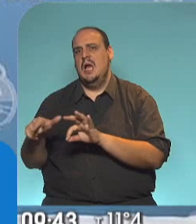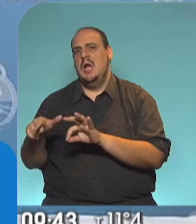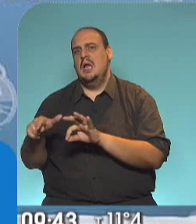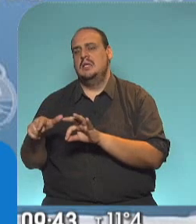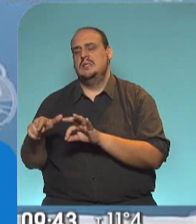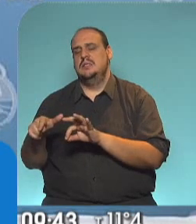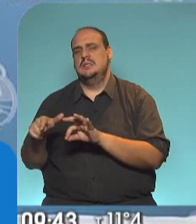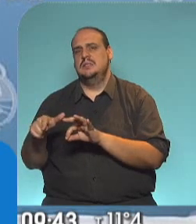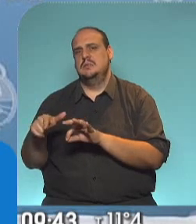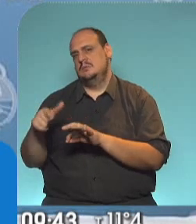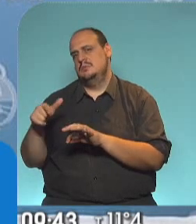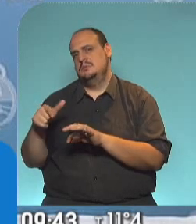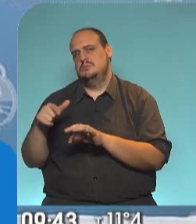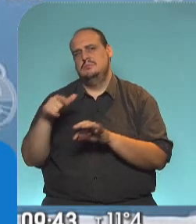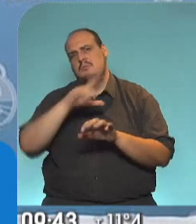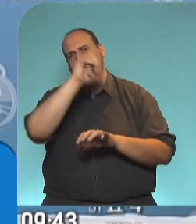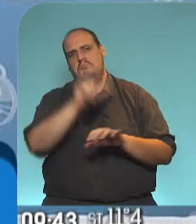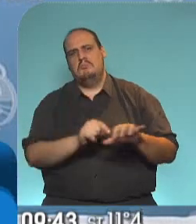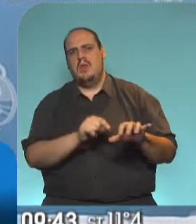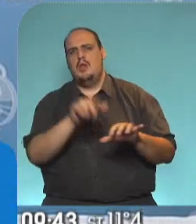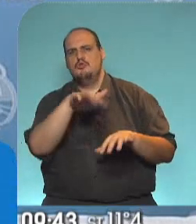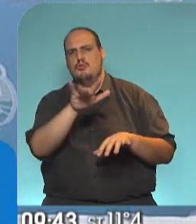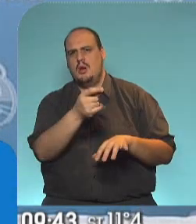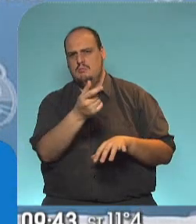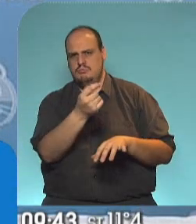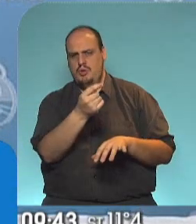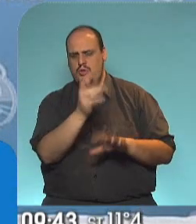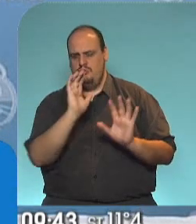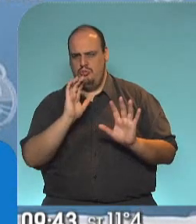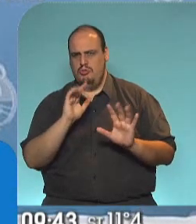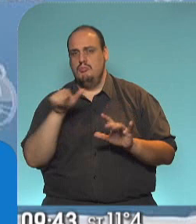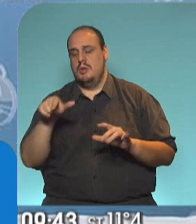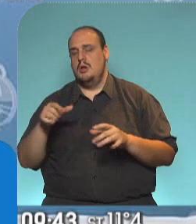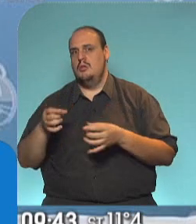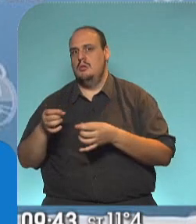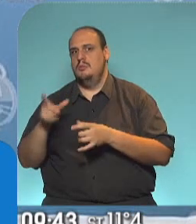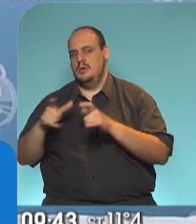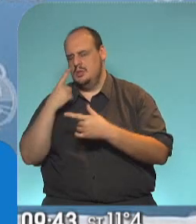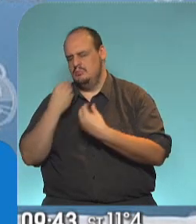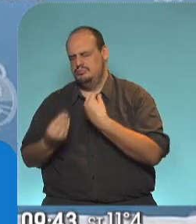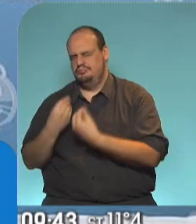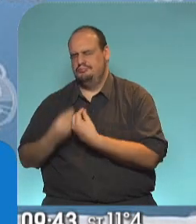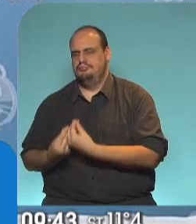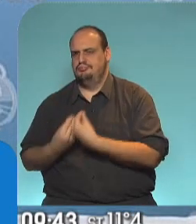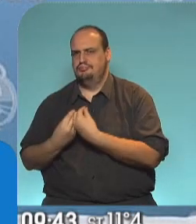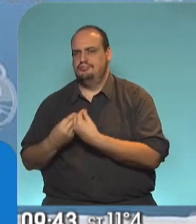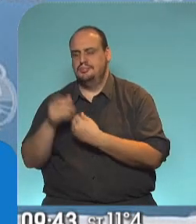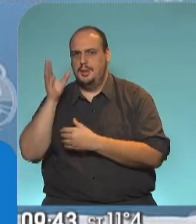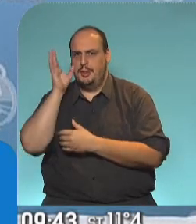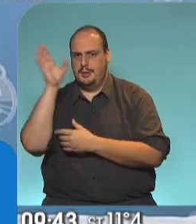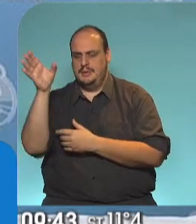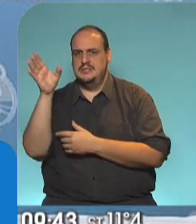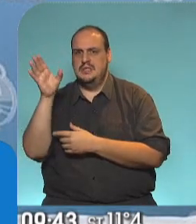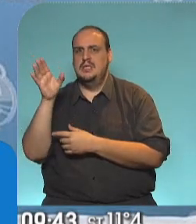del país de los municipios y de los departamentos del país pero con un número muy importante de habitantes y con una